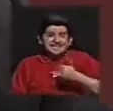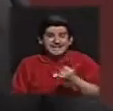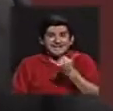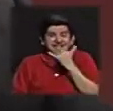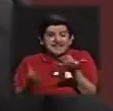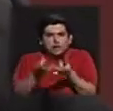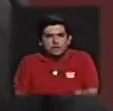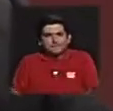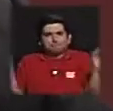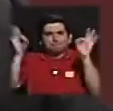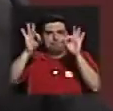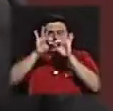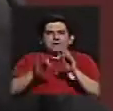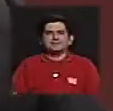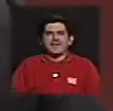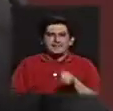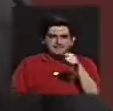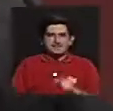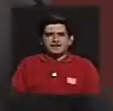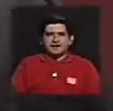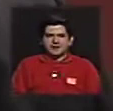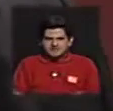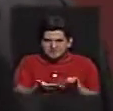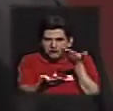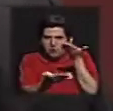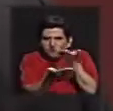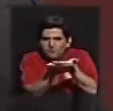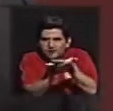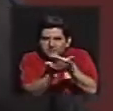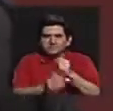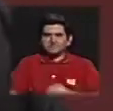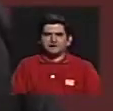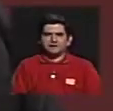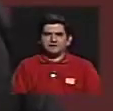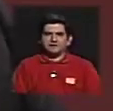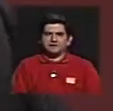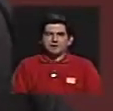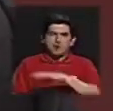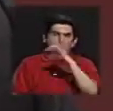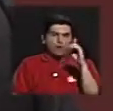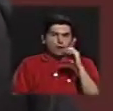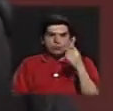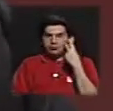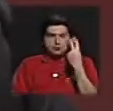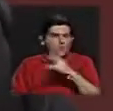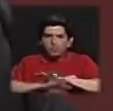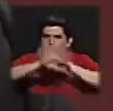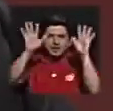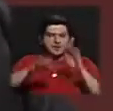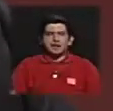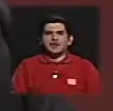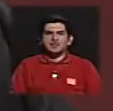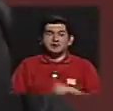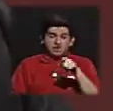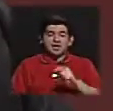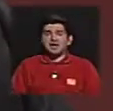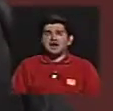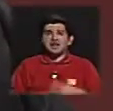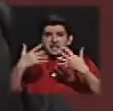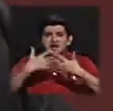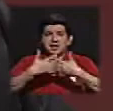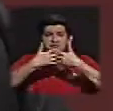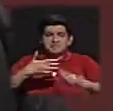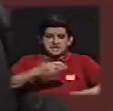tan importantes el cartel, o no lo vieron con claridad los oferentes antes de que